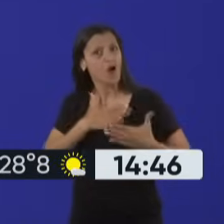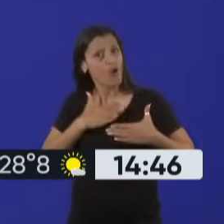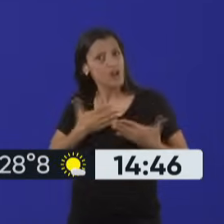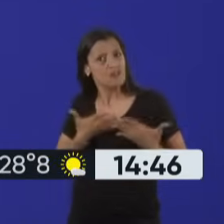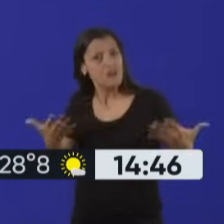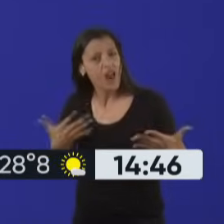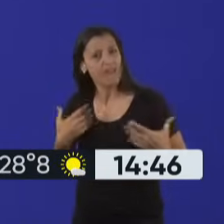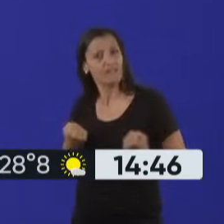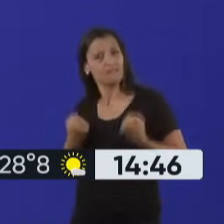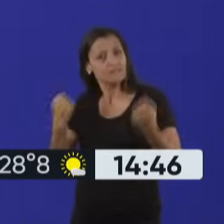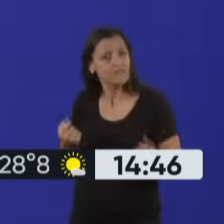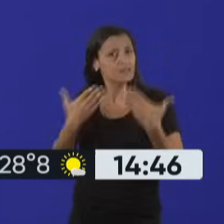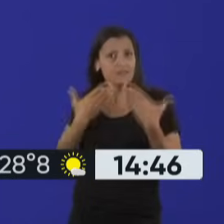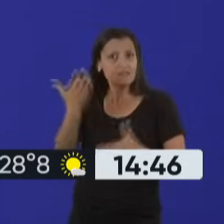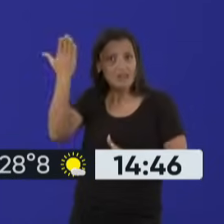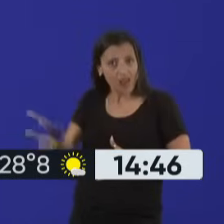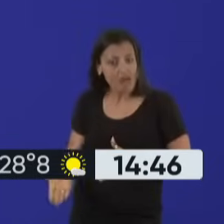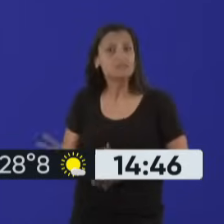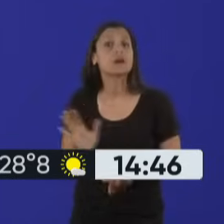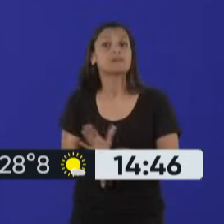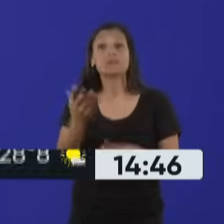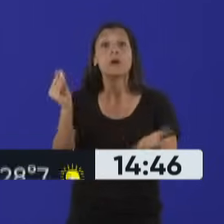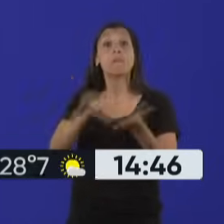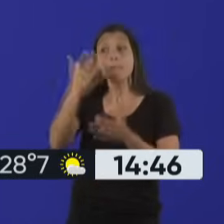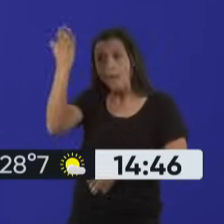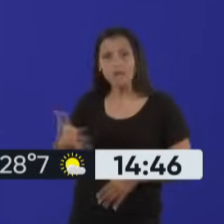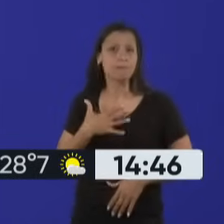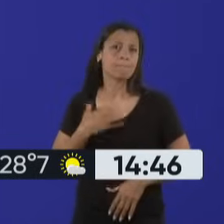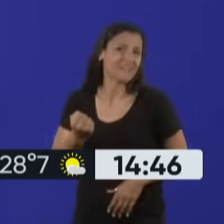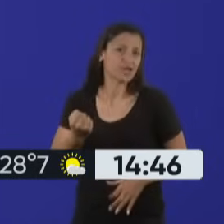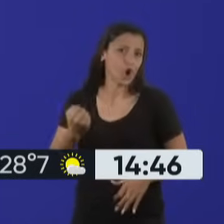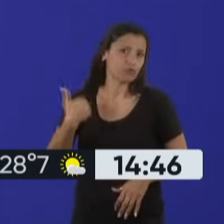y a su entereza y de ser una argentina de bien, una patriota,